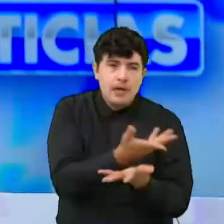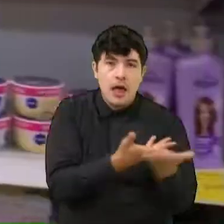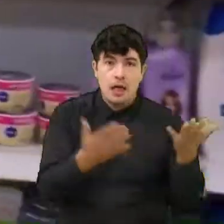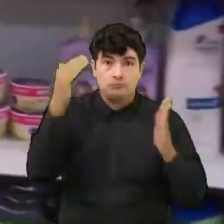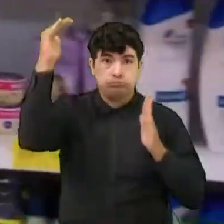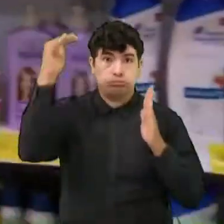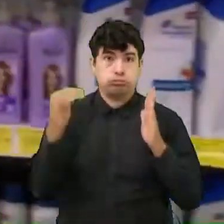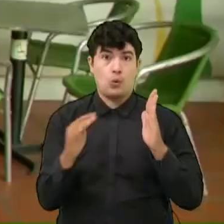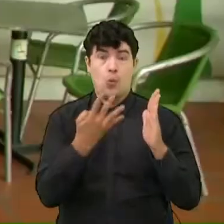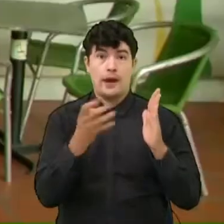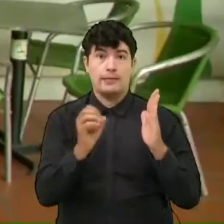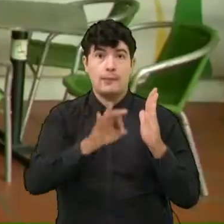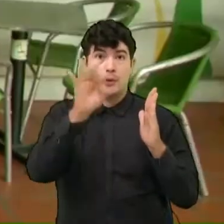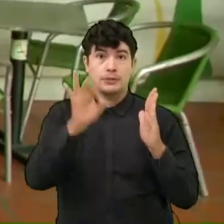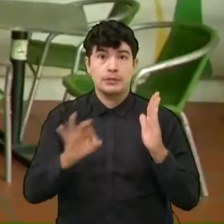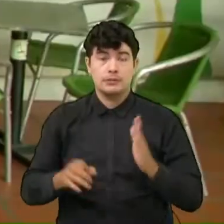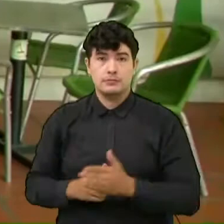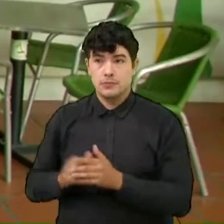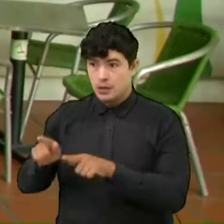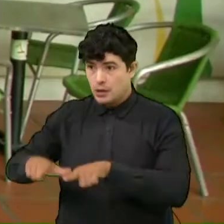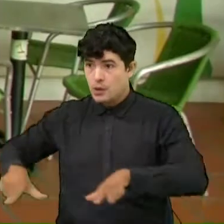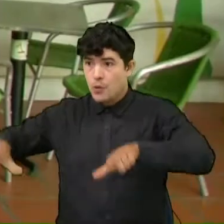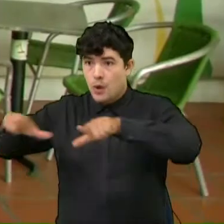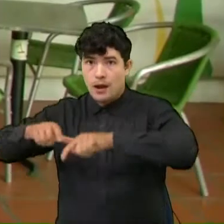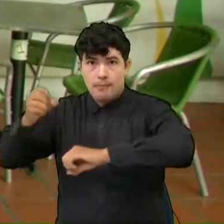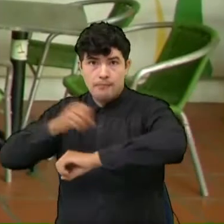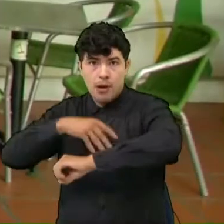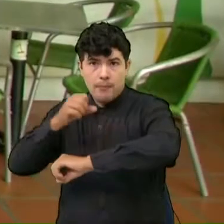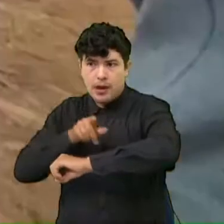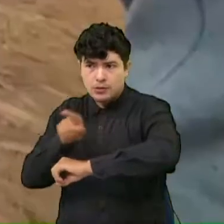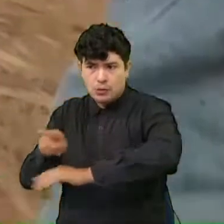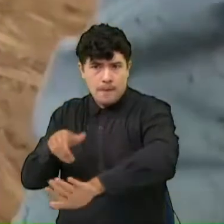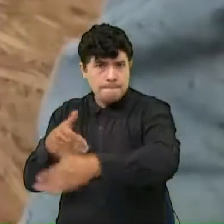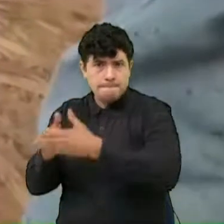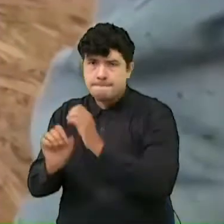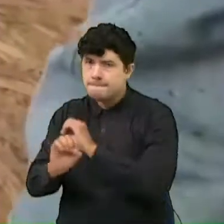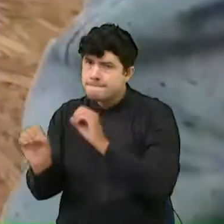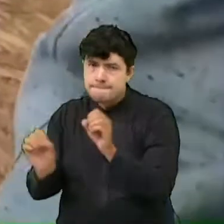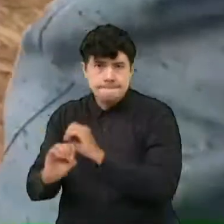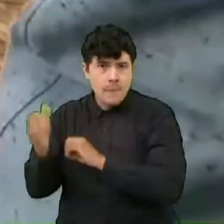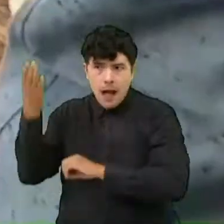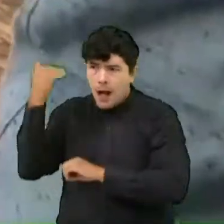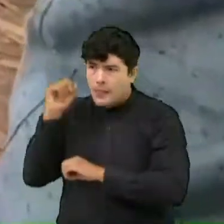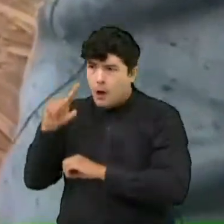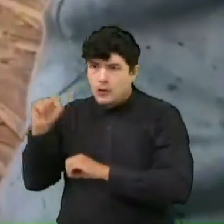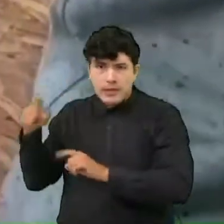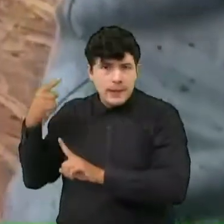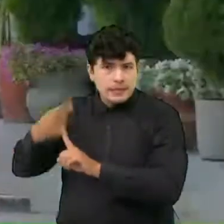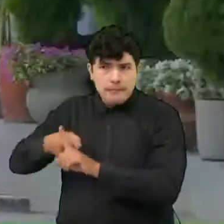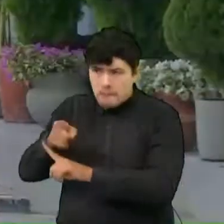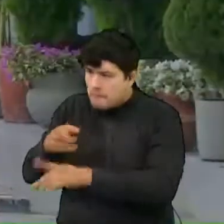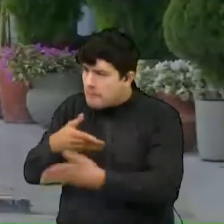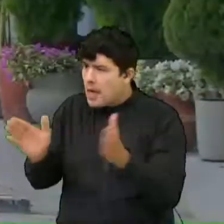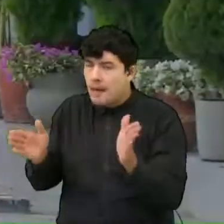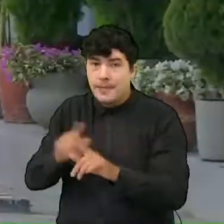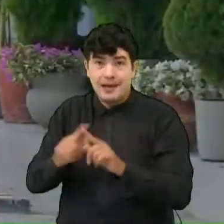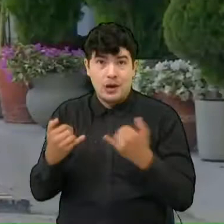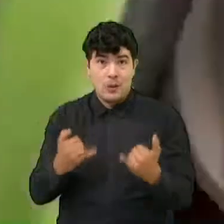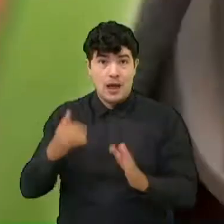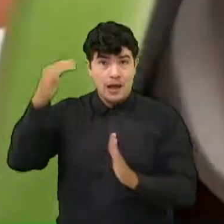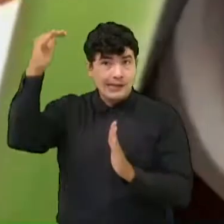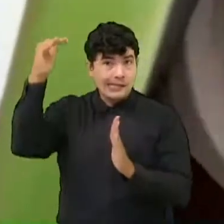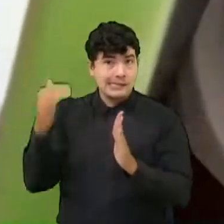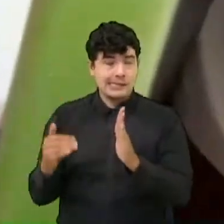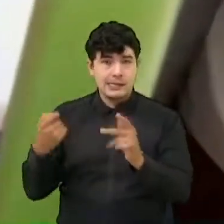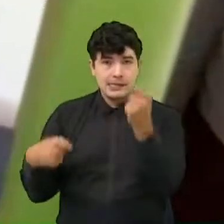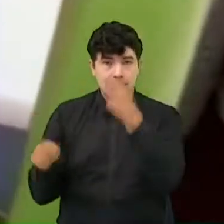pese a que el supermercado son parte de la línea productiva que no ha cerrado sus puertas durante los últimos 11 meses de pandemia las ventas no han logrado